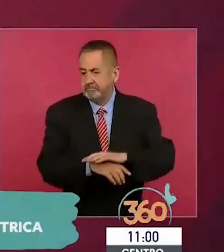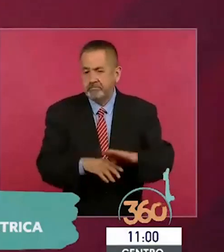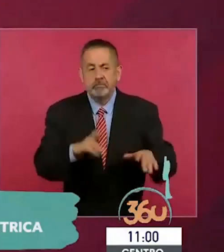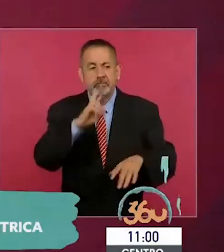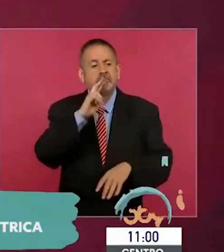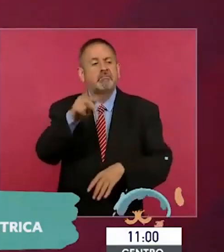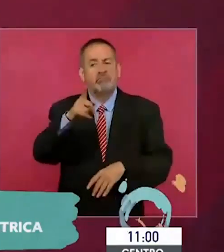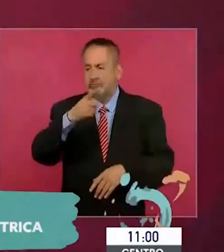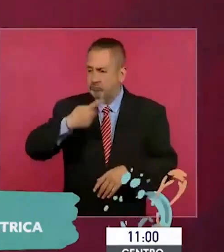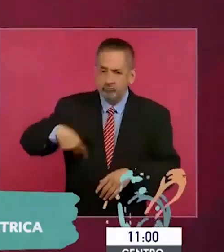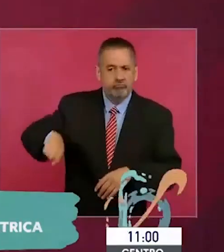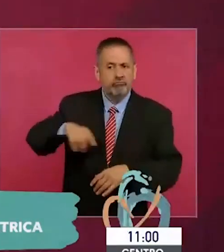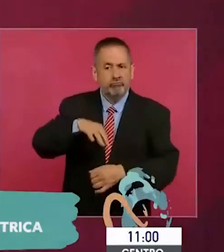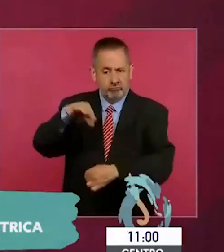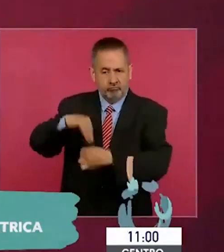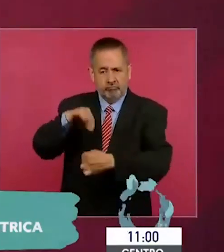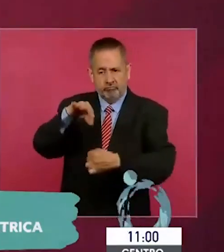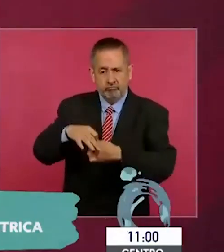elegirlos